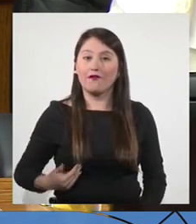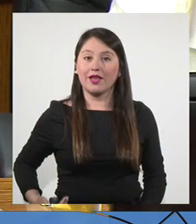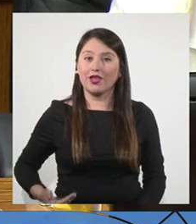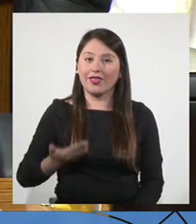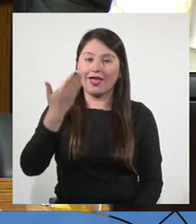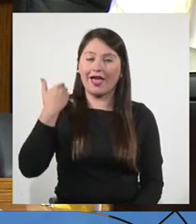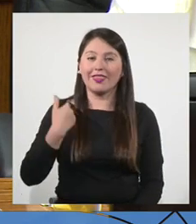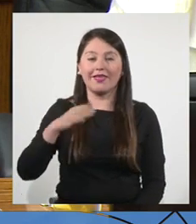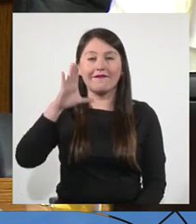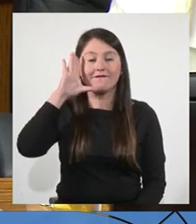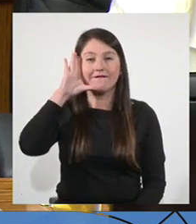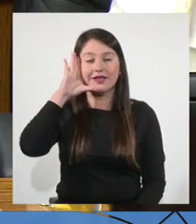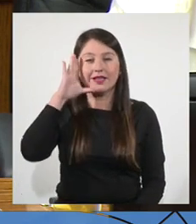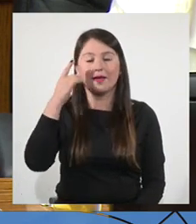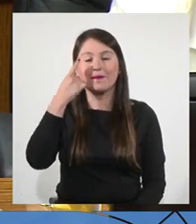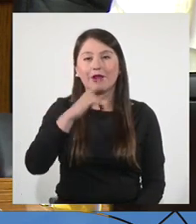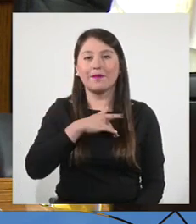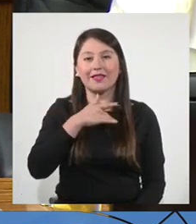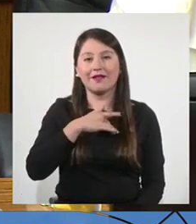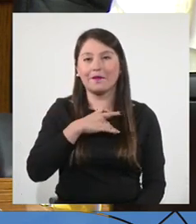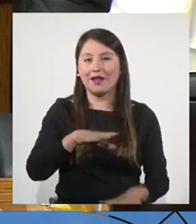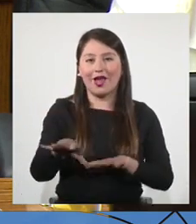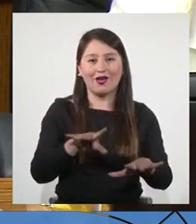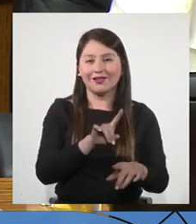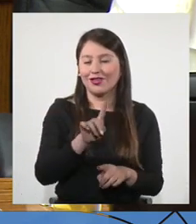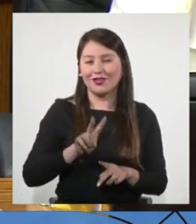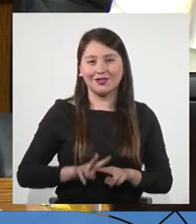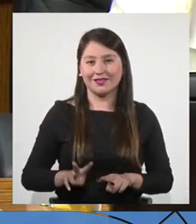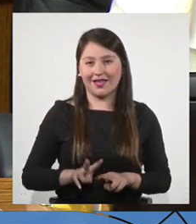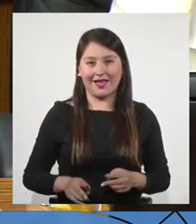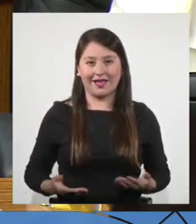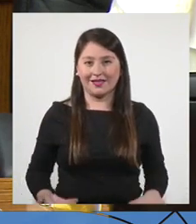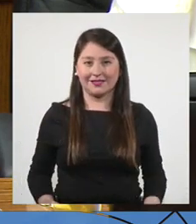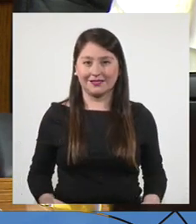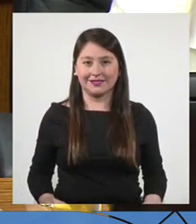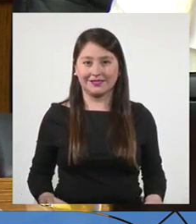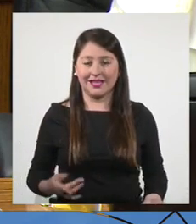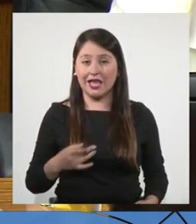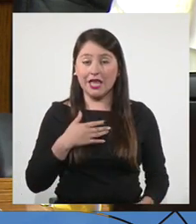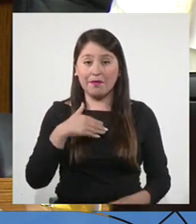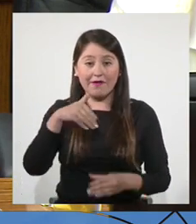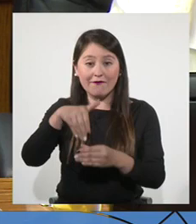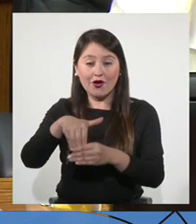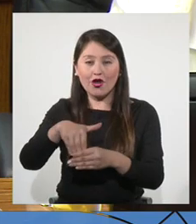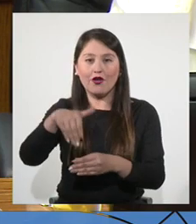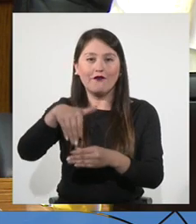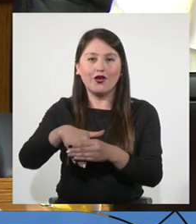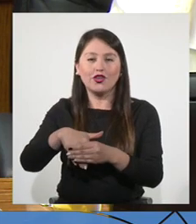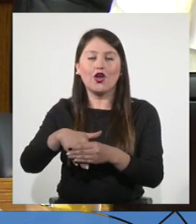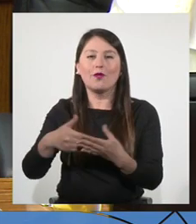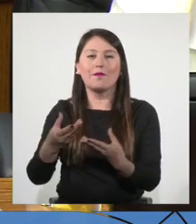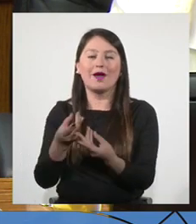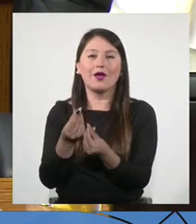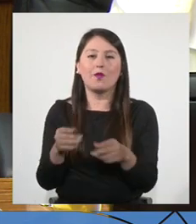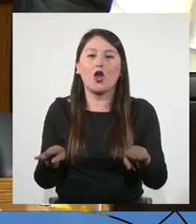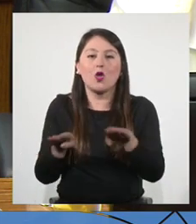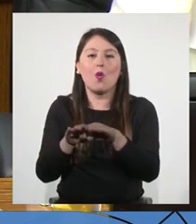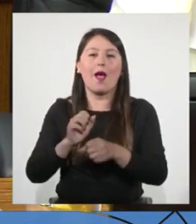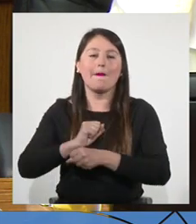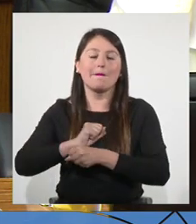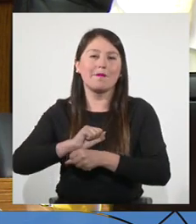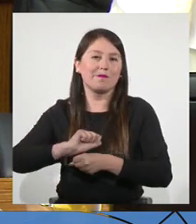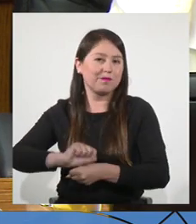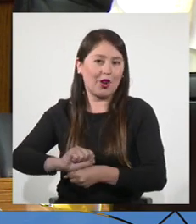Lamentablemente, las cosas no se hacen. Y mi voto es de alguna manera un voto de protesta. Es un voto de protesta porque las cosas no se